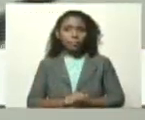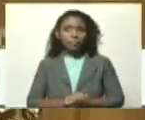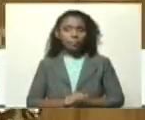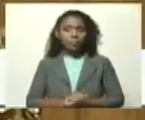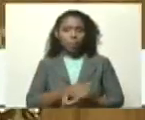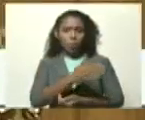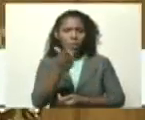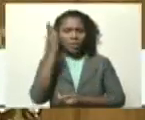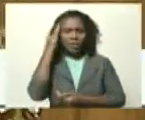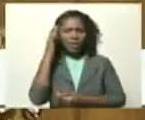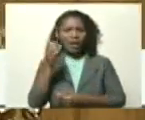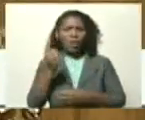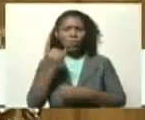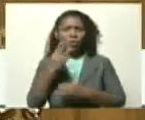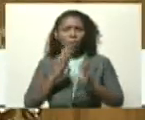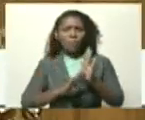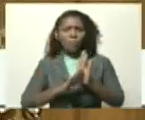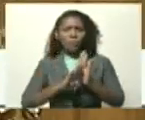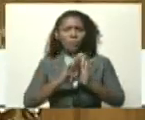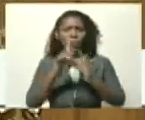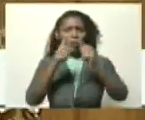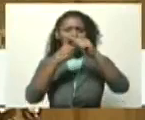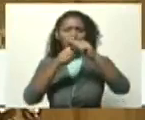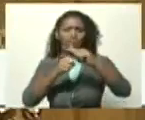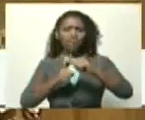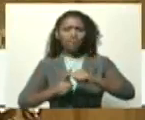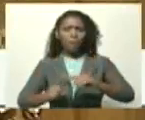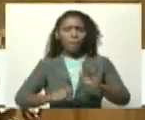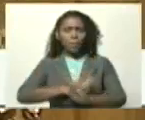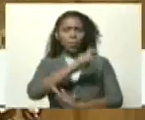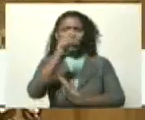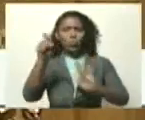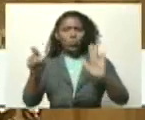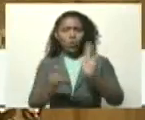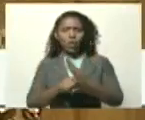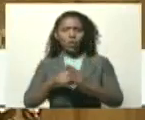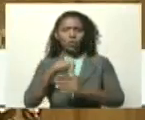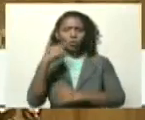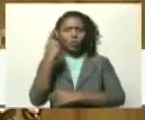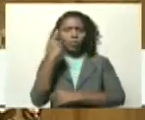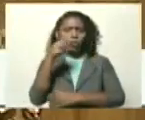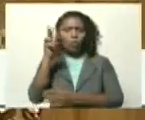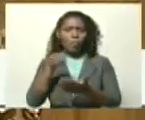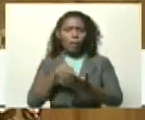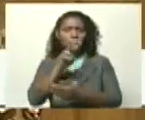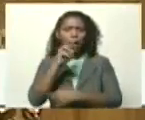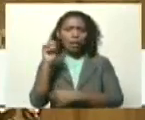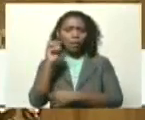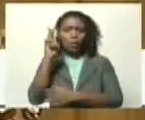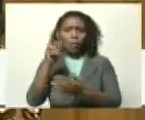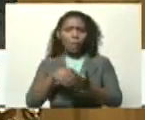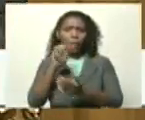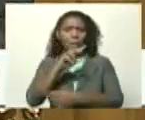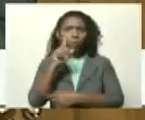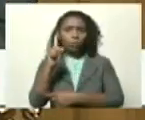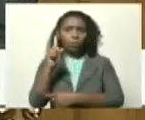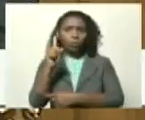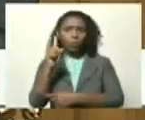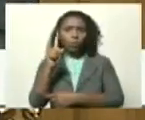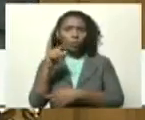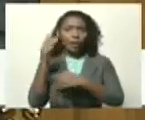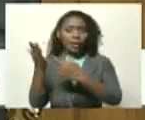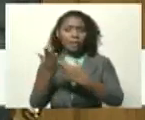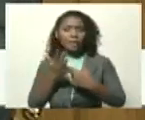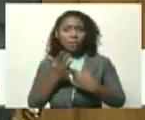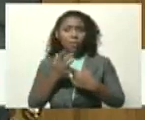¿Ustedes saben a cuánto asciende la suma solamente en el 2020 y el 2021 que